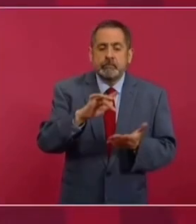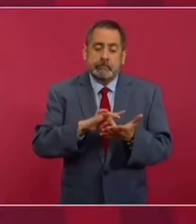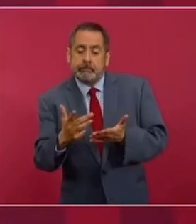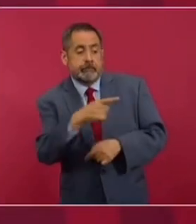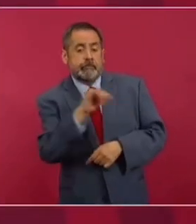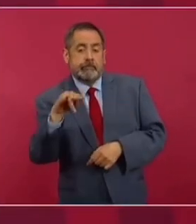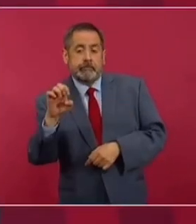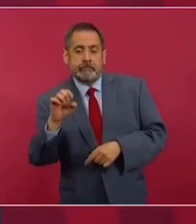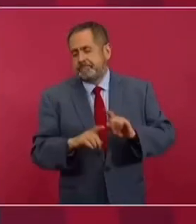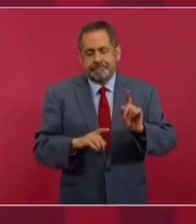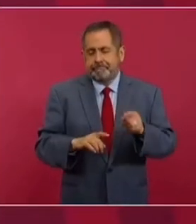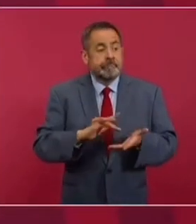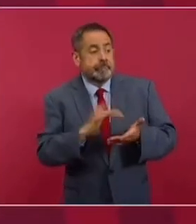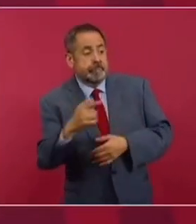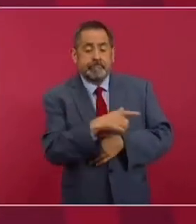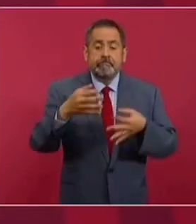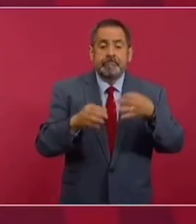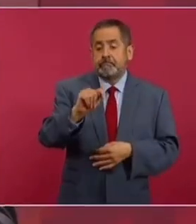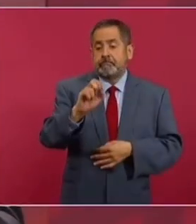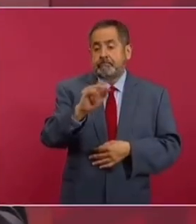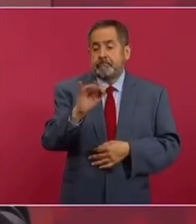por el INE o por el tribunal.